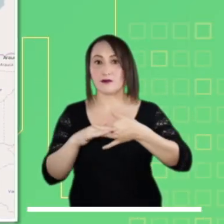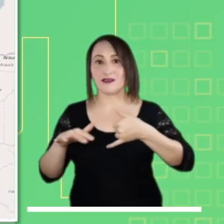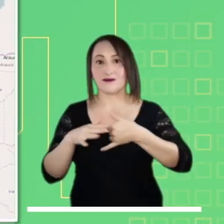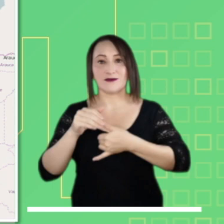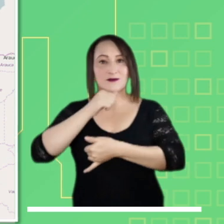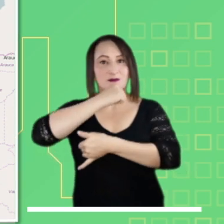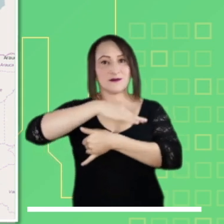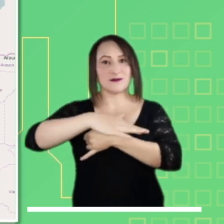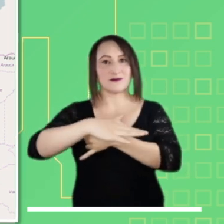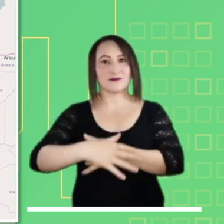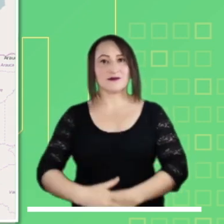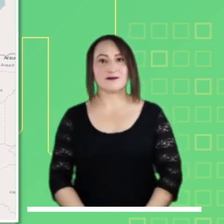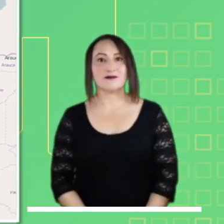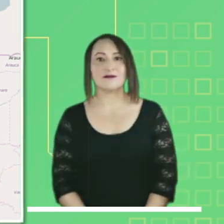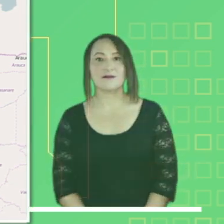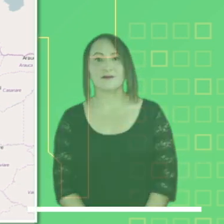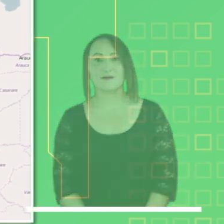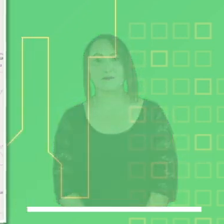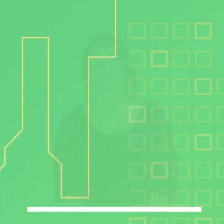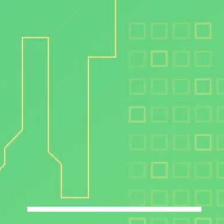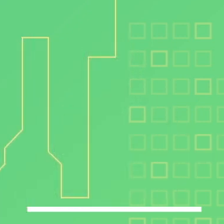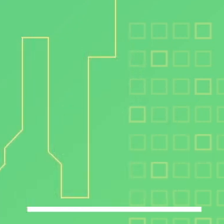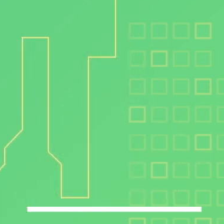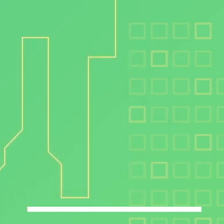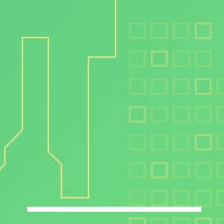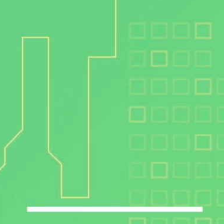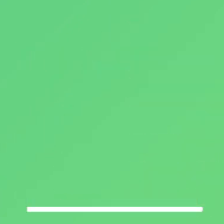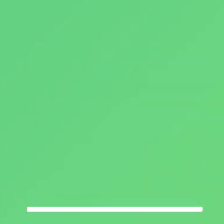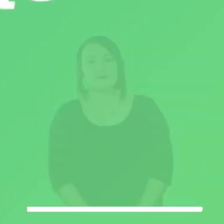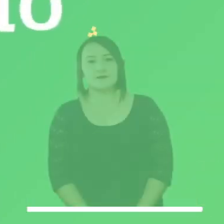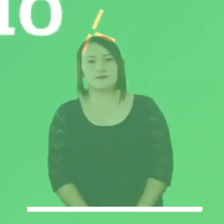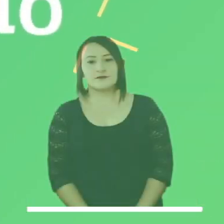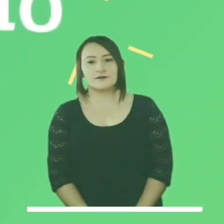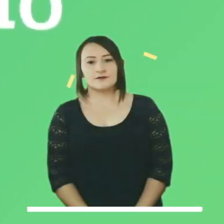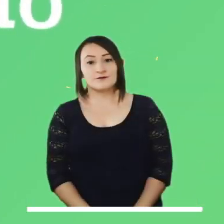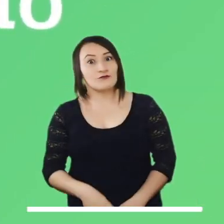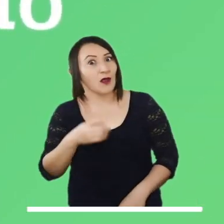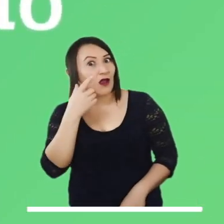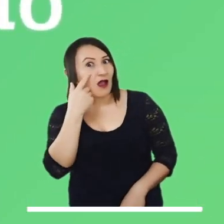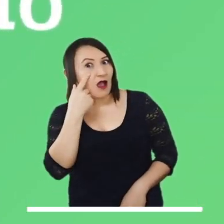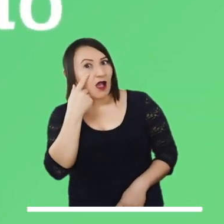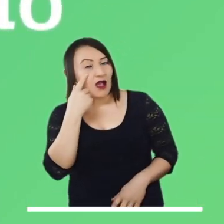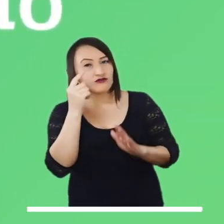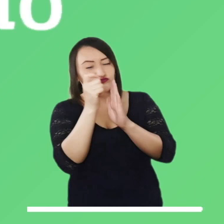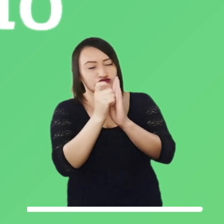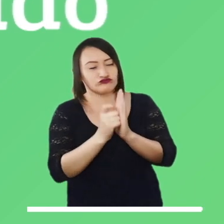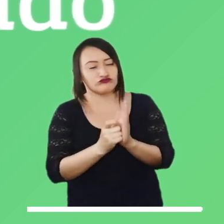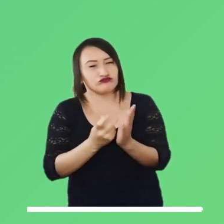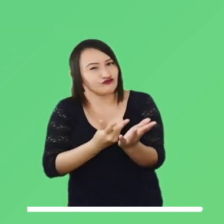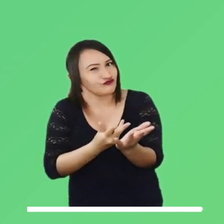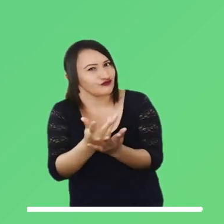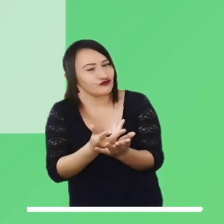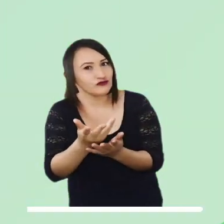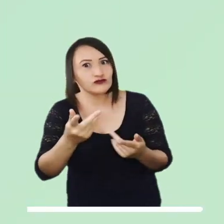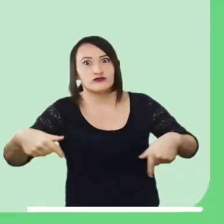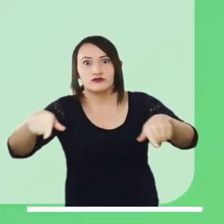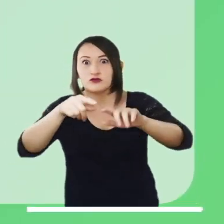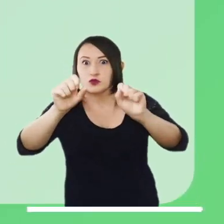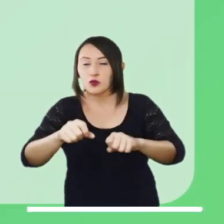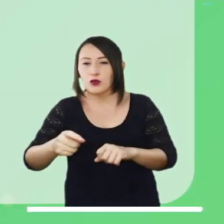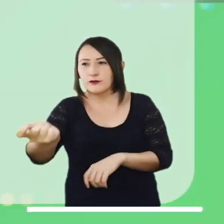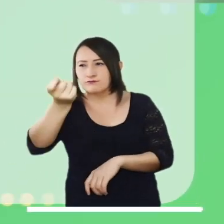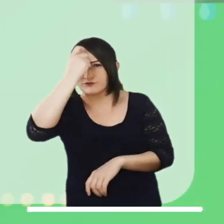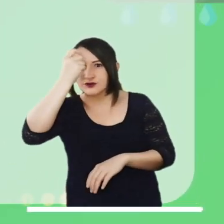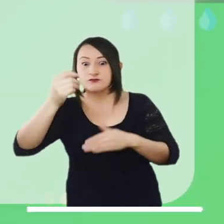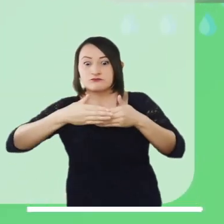con el tiempo lluvioso en la cuenca del Pacífico y en el Mar Caribe. Estas son algunas recomendaciones para tener en cuenta durante